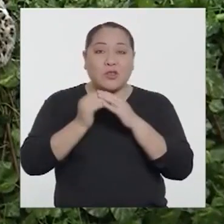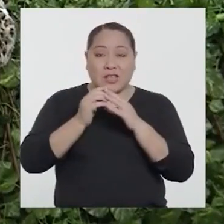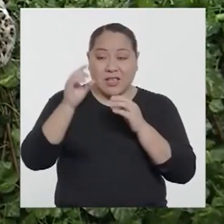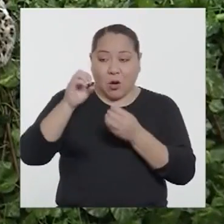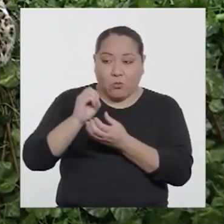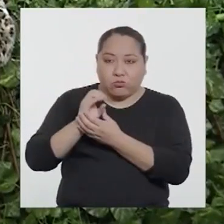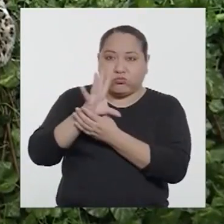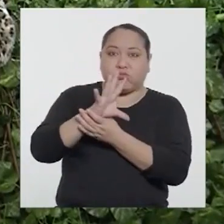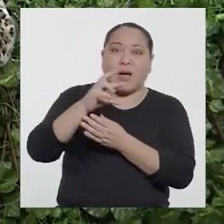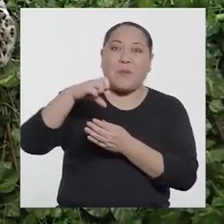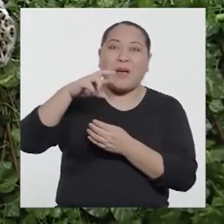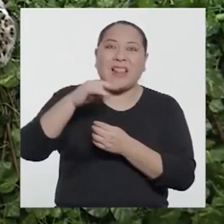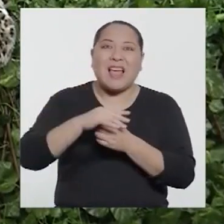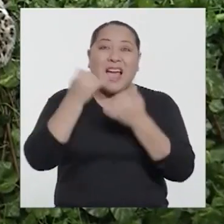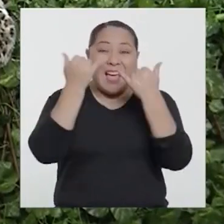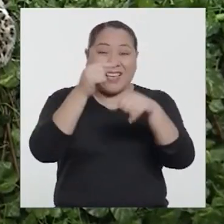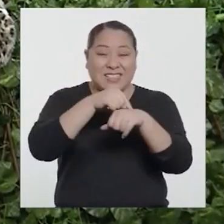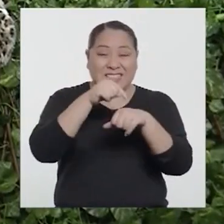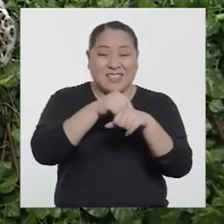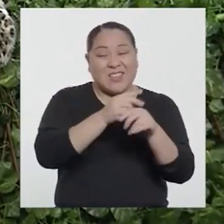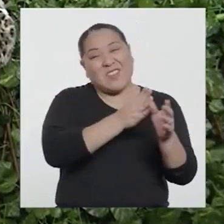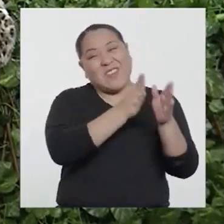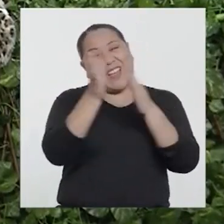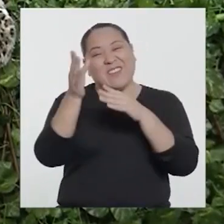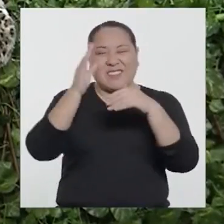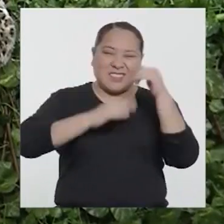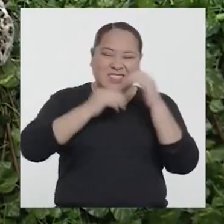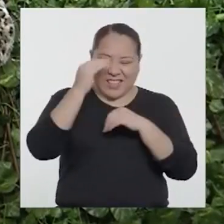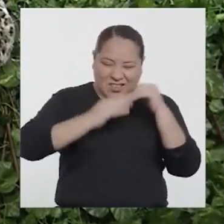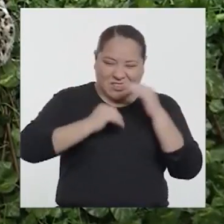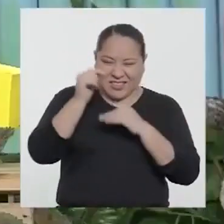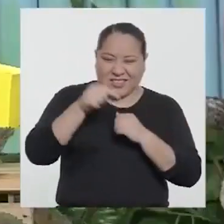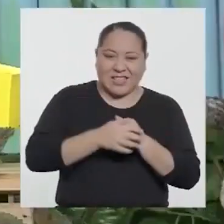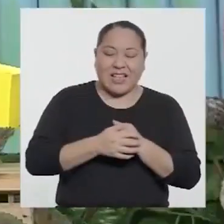nuestro parlante, es hora de ir a la sala de obra.